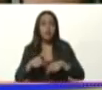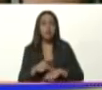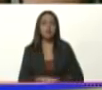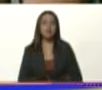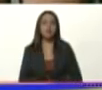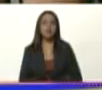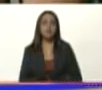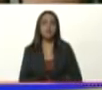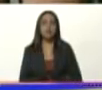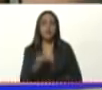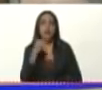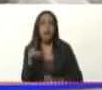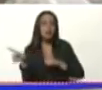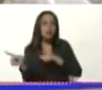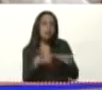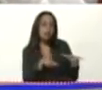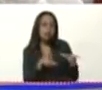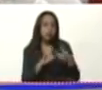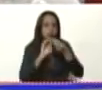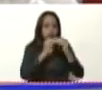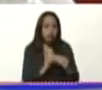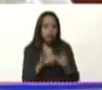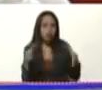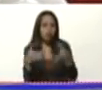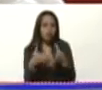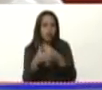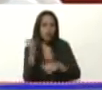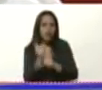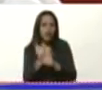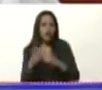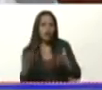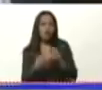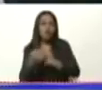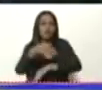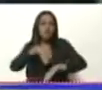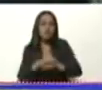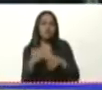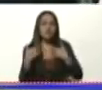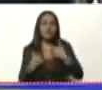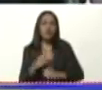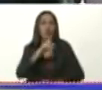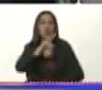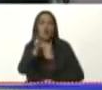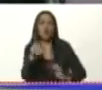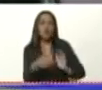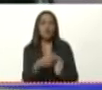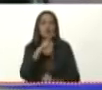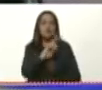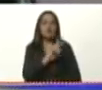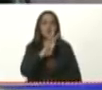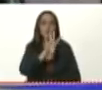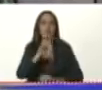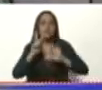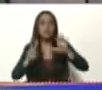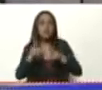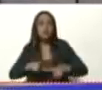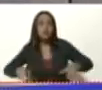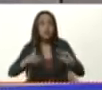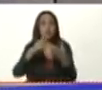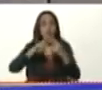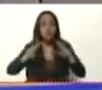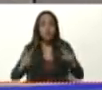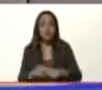ya georreferenciado en una reunión de trabajo con el ministro de Salud los 2.247 cuadrantes de paz